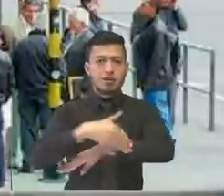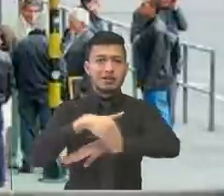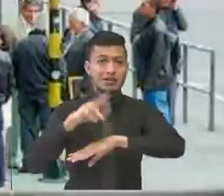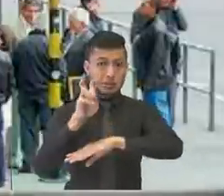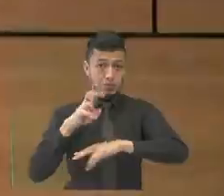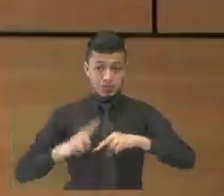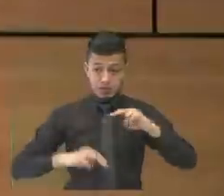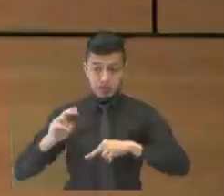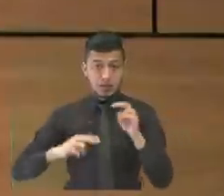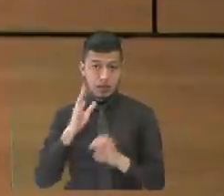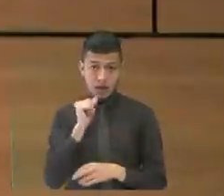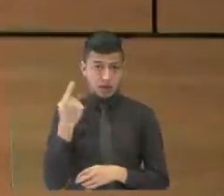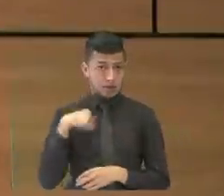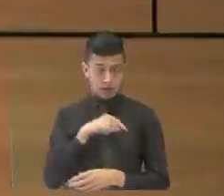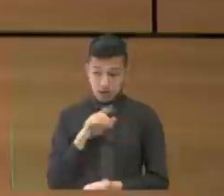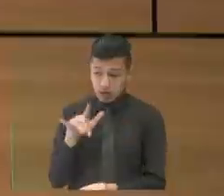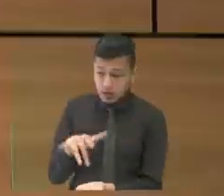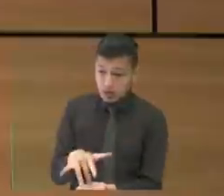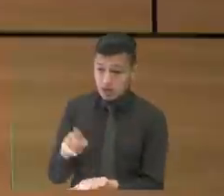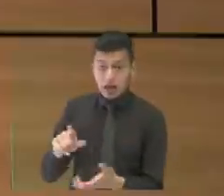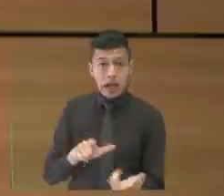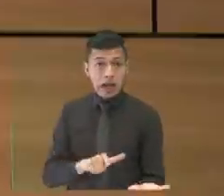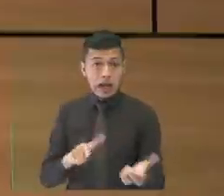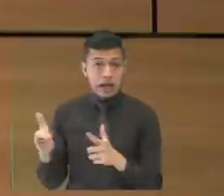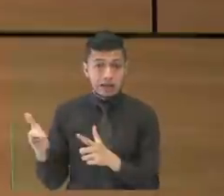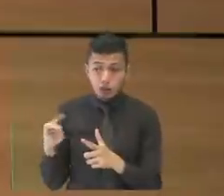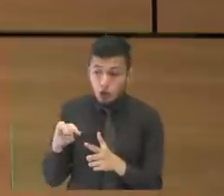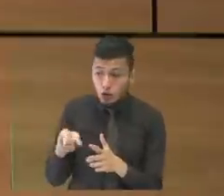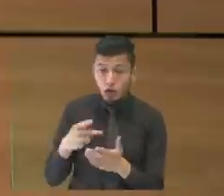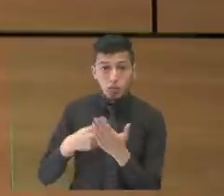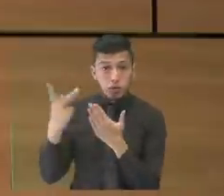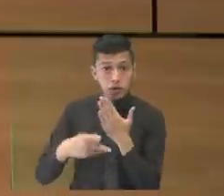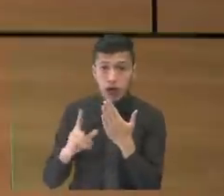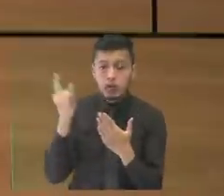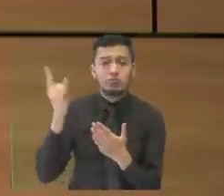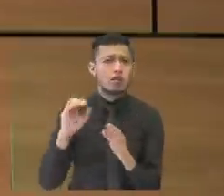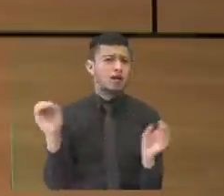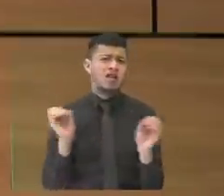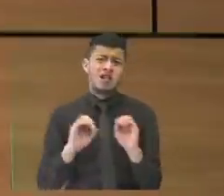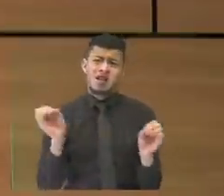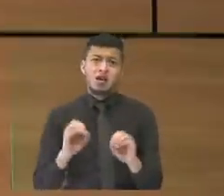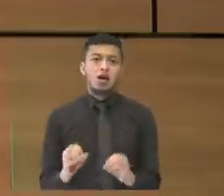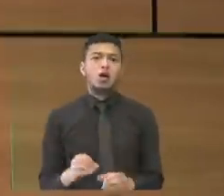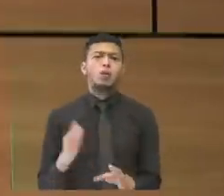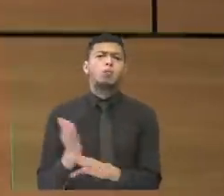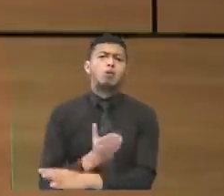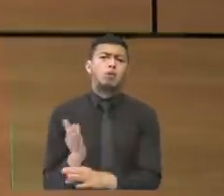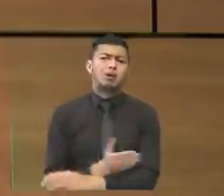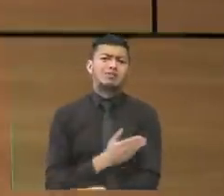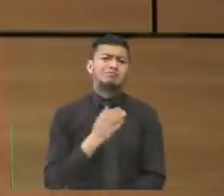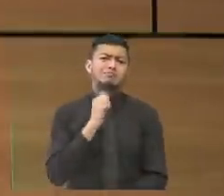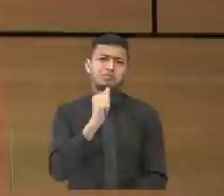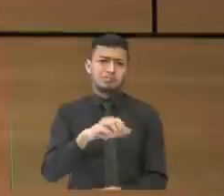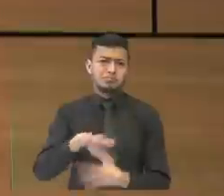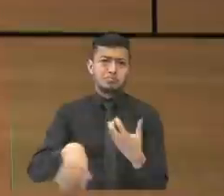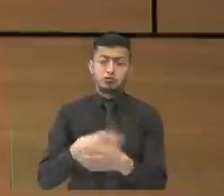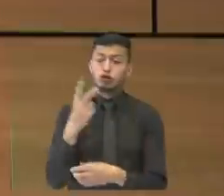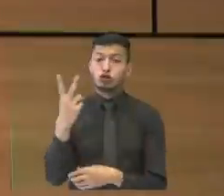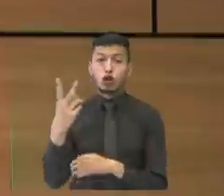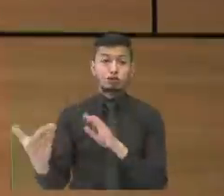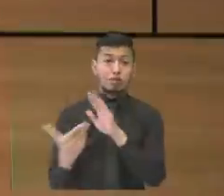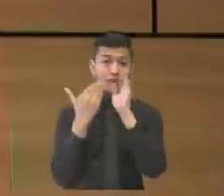ningún proyecto listo. Lo que había era un lío. Listo. Dos demandas,